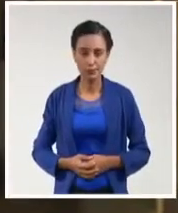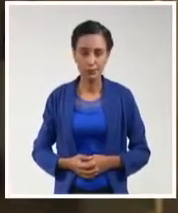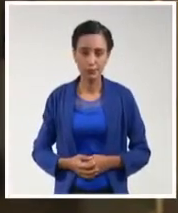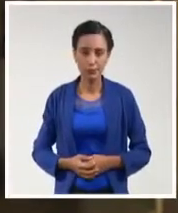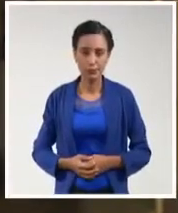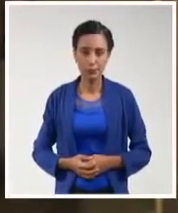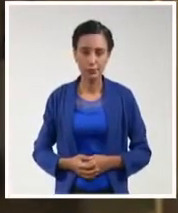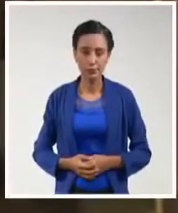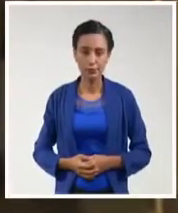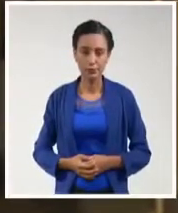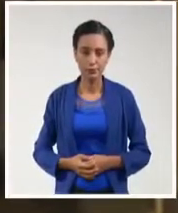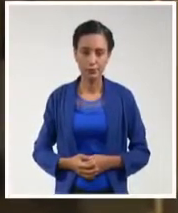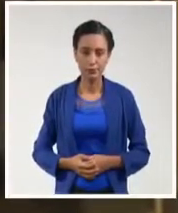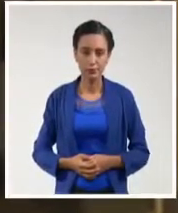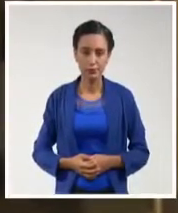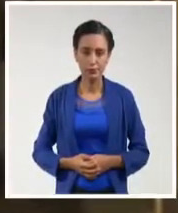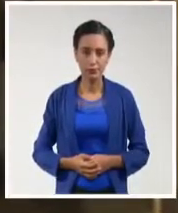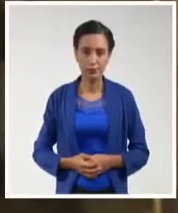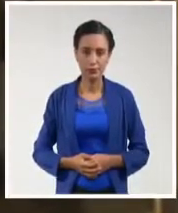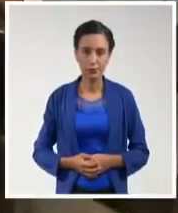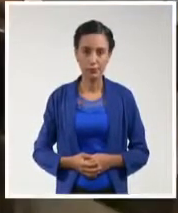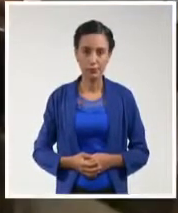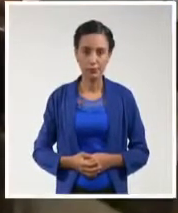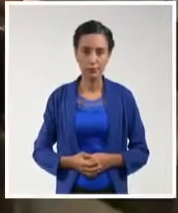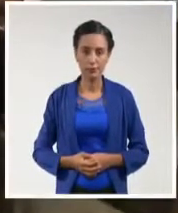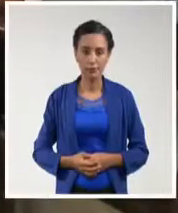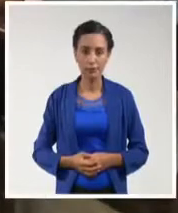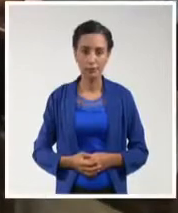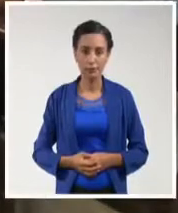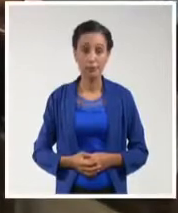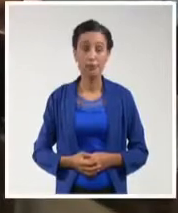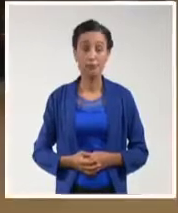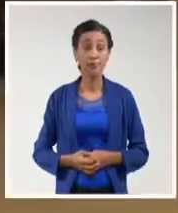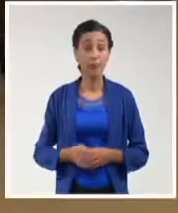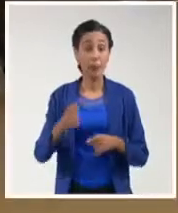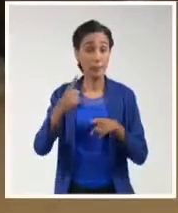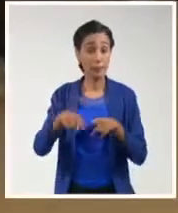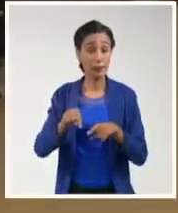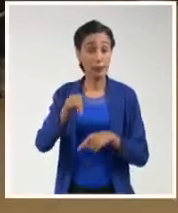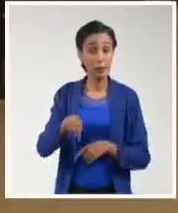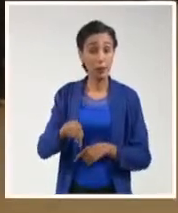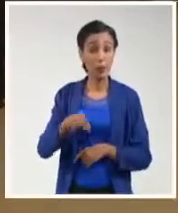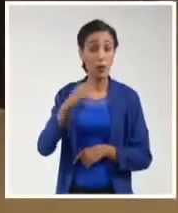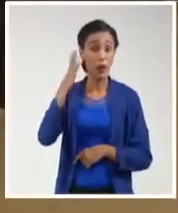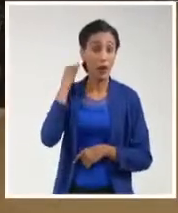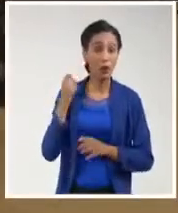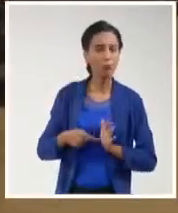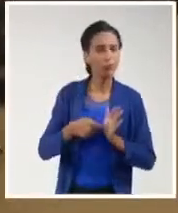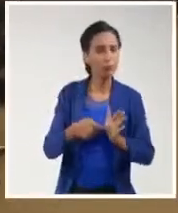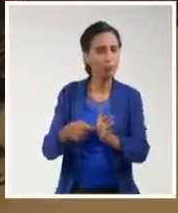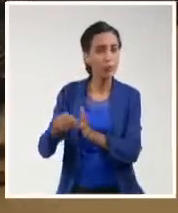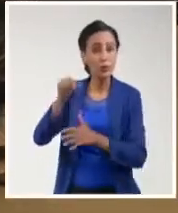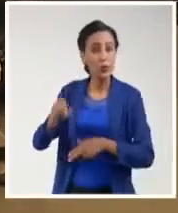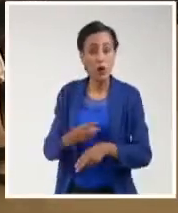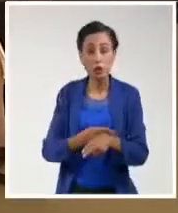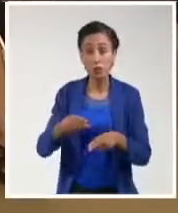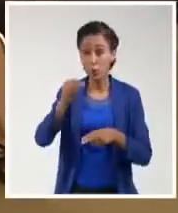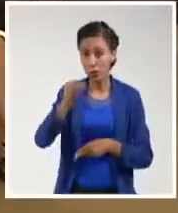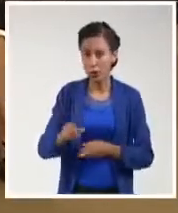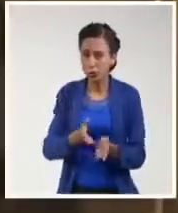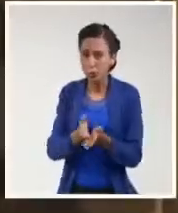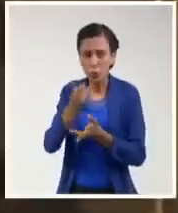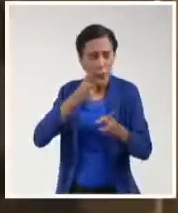República, Miguel Díaz-Canel Bermúdez, Raúl exhortó a los historiadores a seguir investigando para buscar